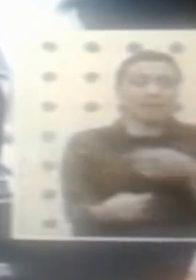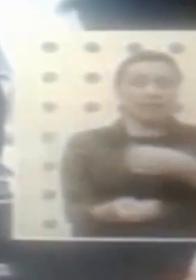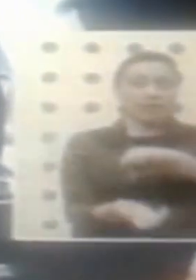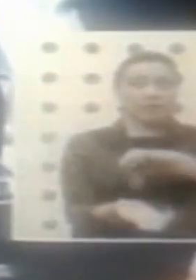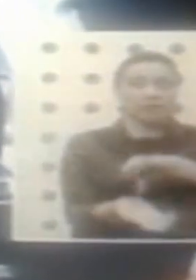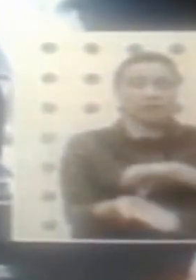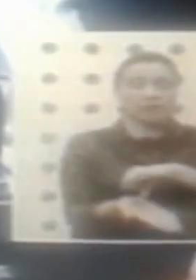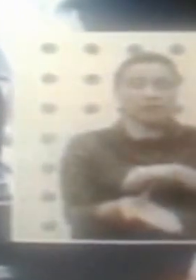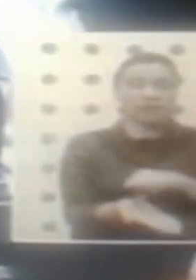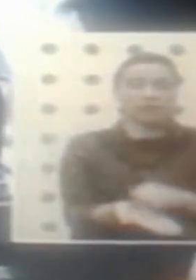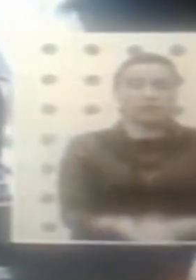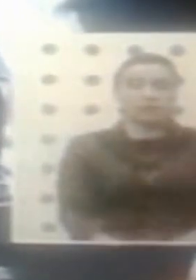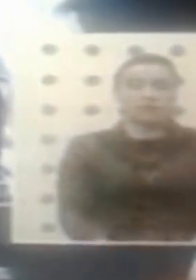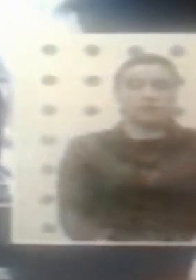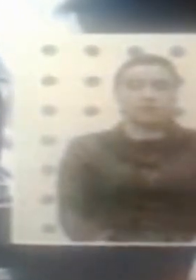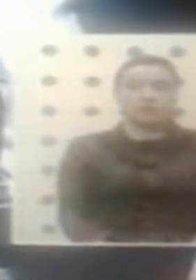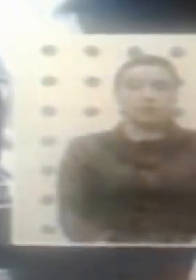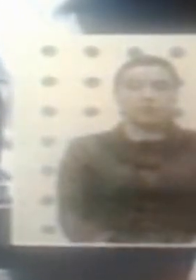país.